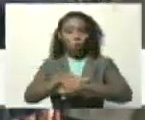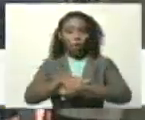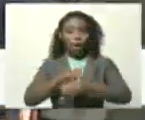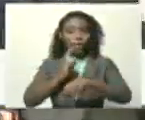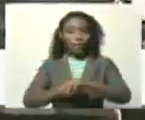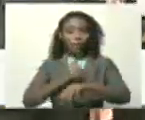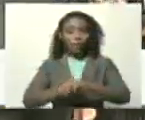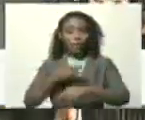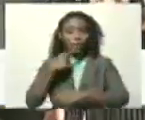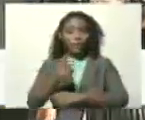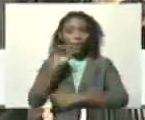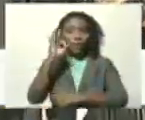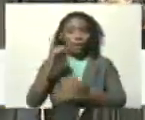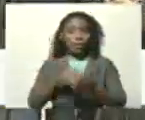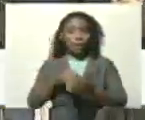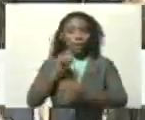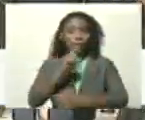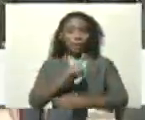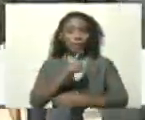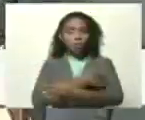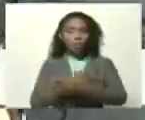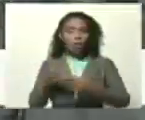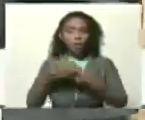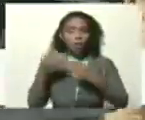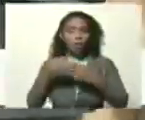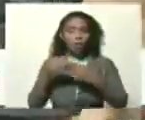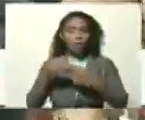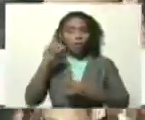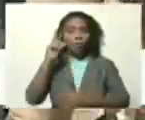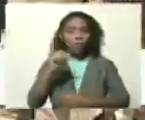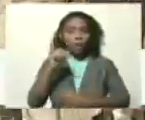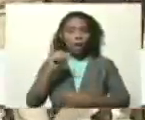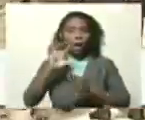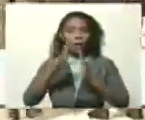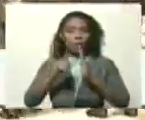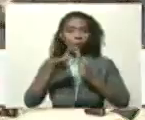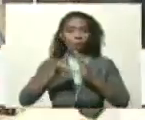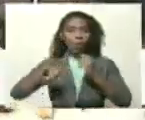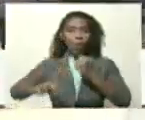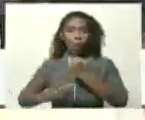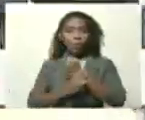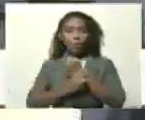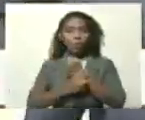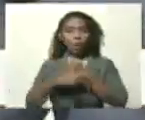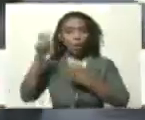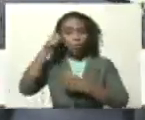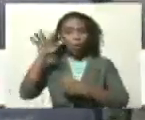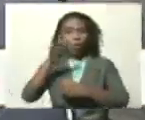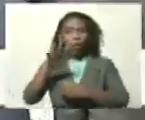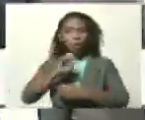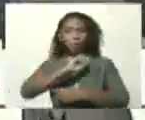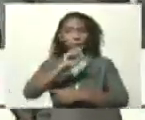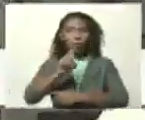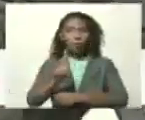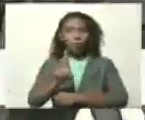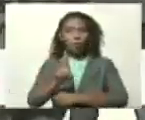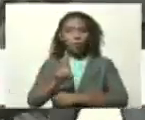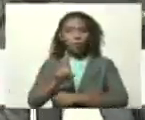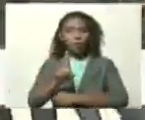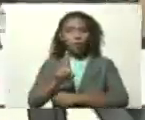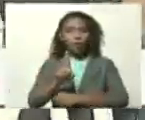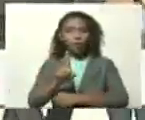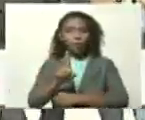decía 3.100 millones de dólares que ha también robado Juan Guaidó. Y el pueblo se pregunta, ¿dónde